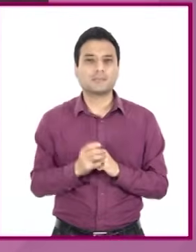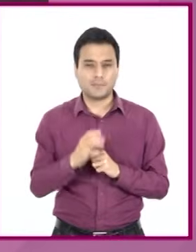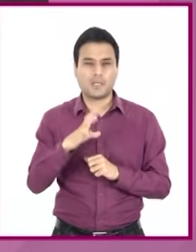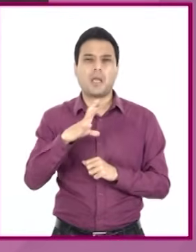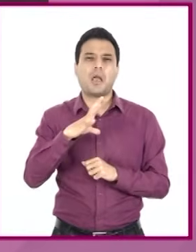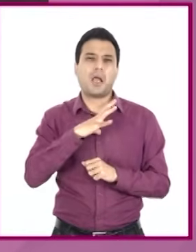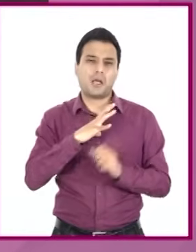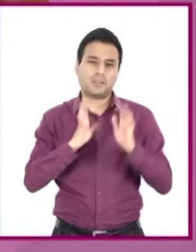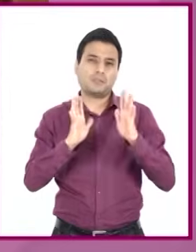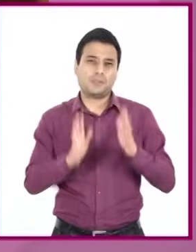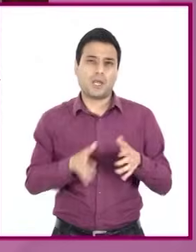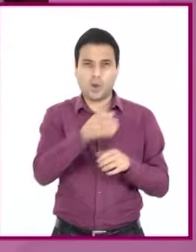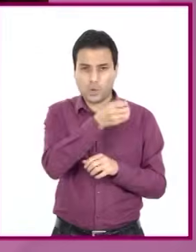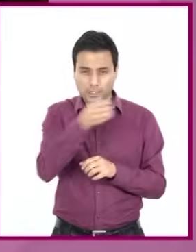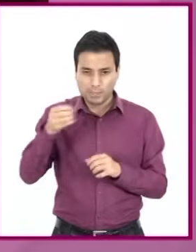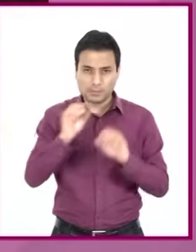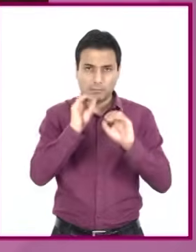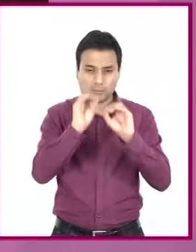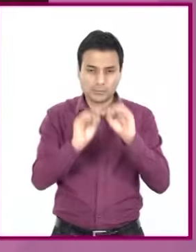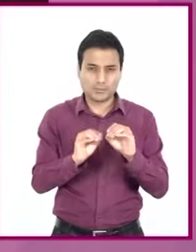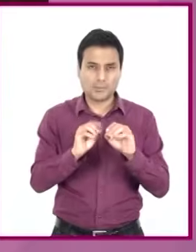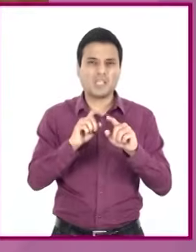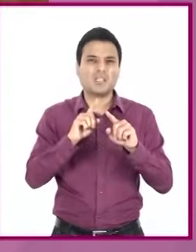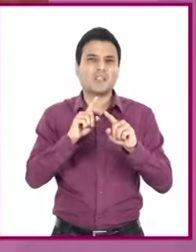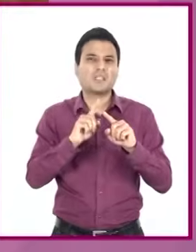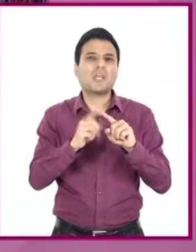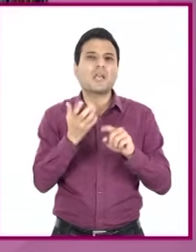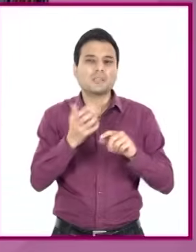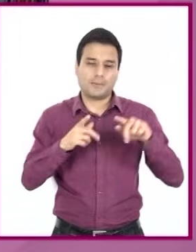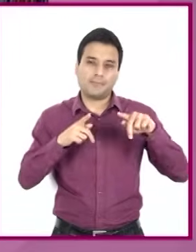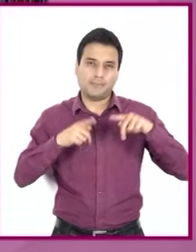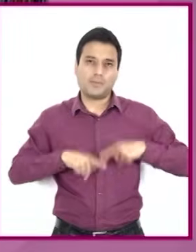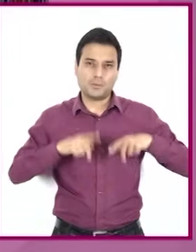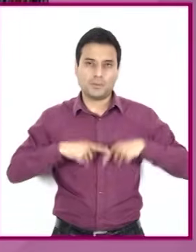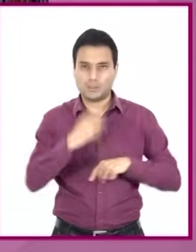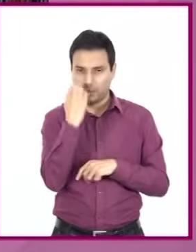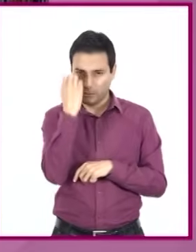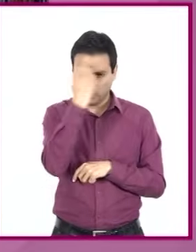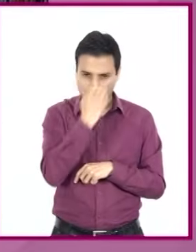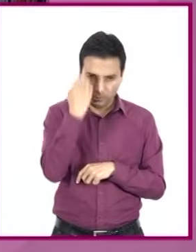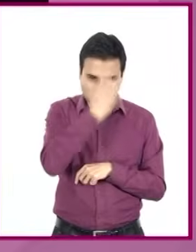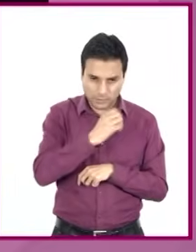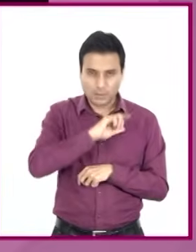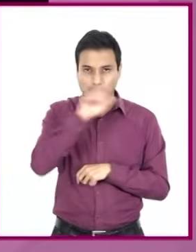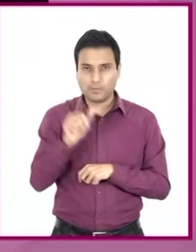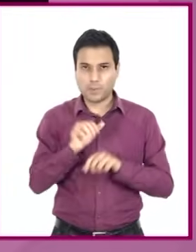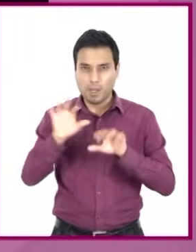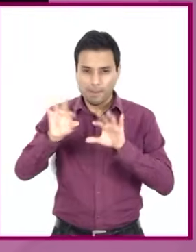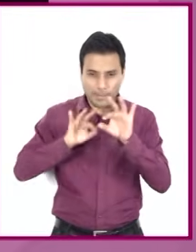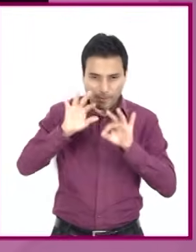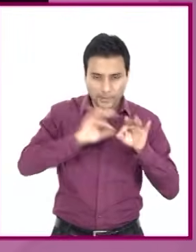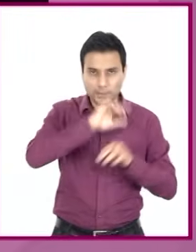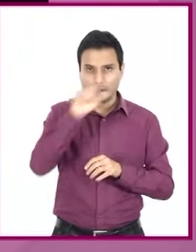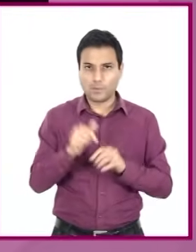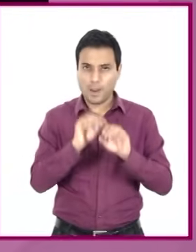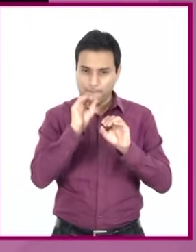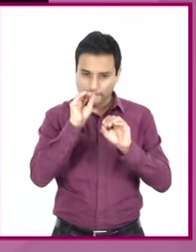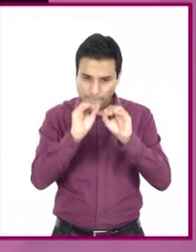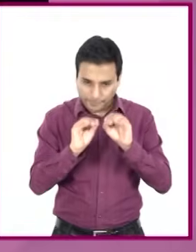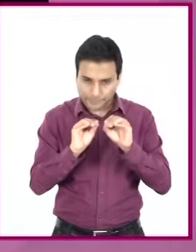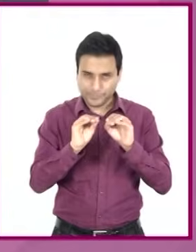organizada, elaborada, producto de análisis, extracción o reorganización que refiere a documentos